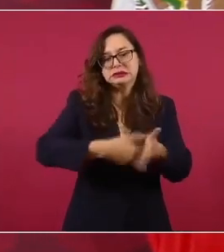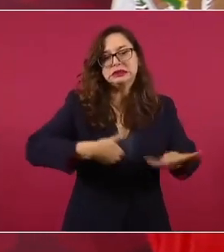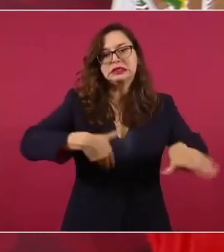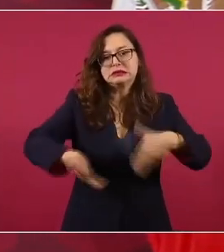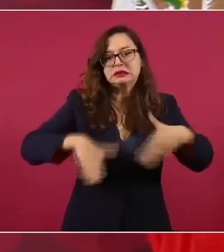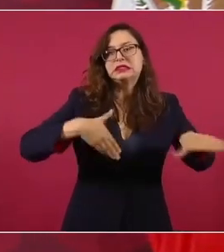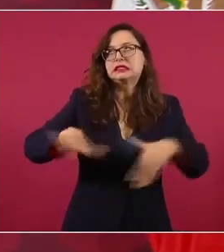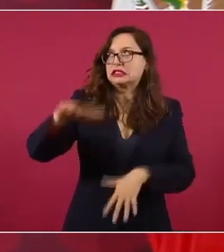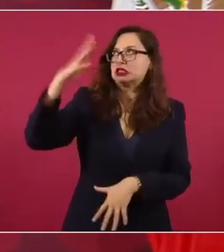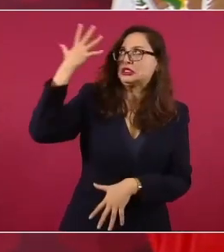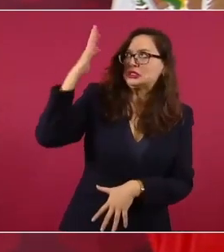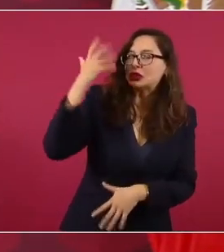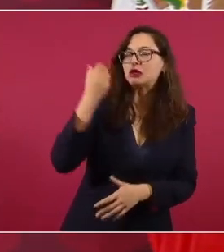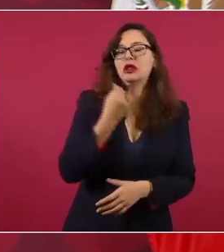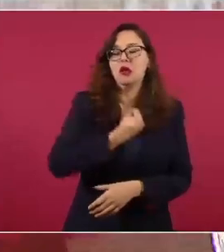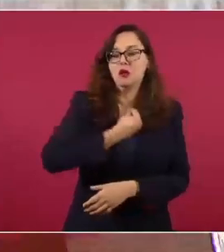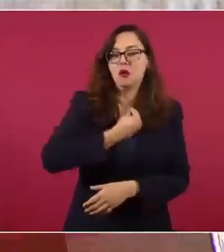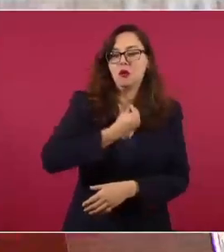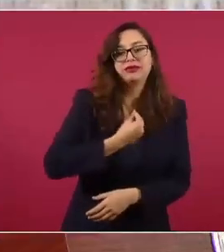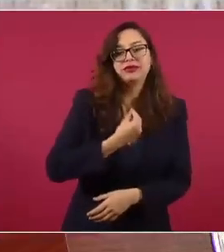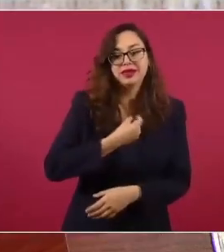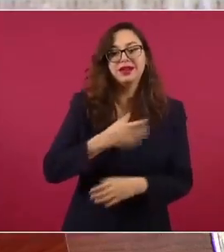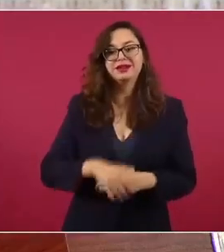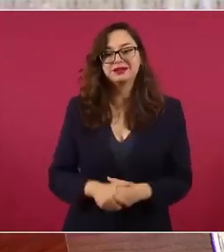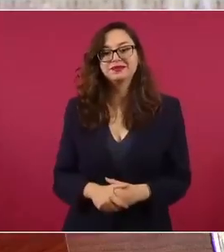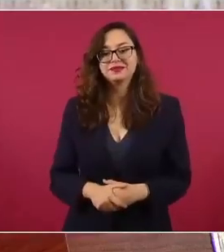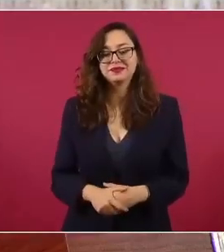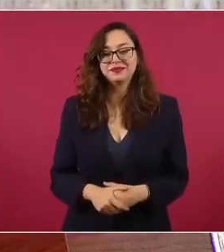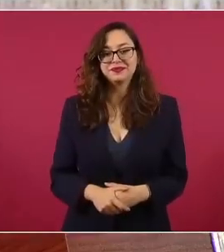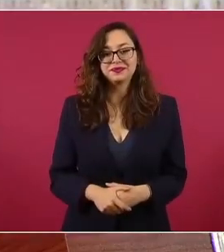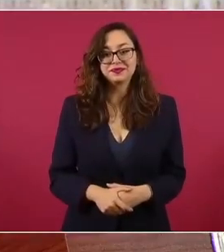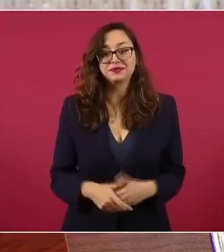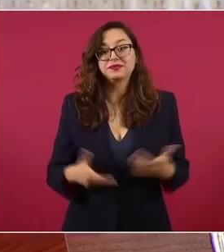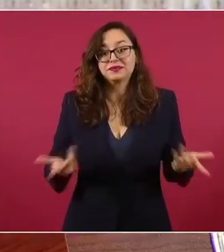de ayuda. Pues les decía yo, ¿cuánto tiempo tenían